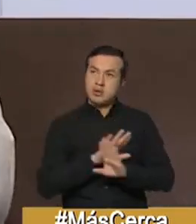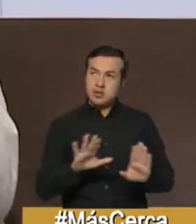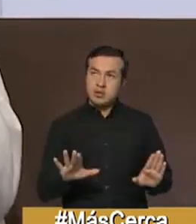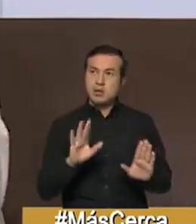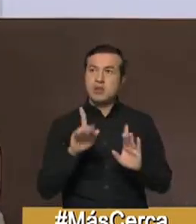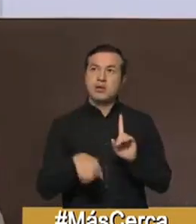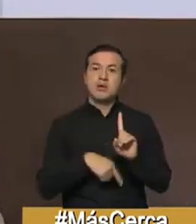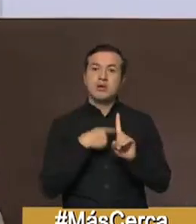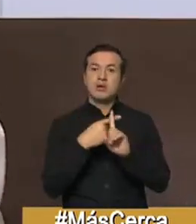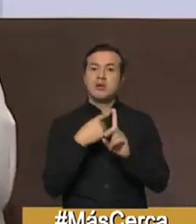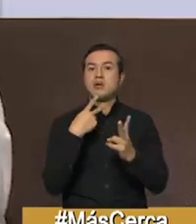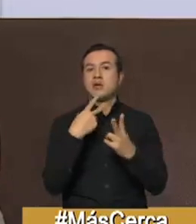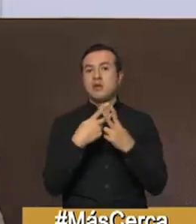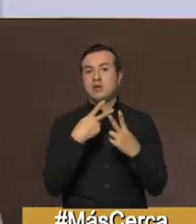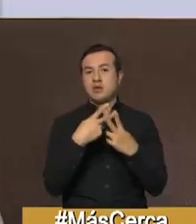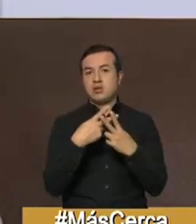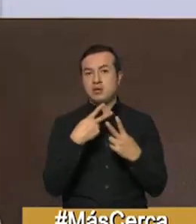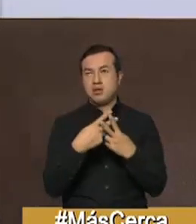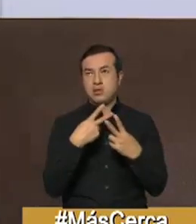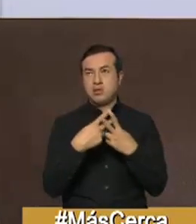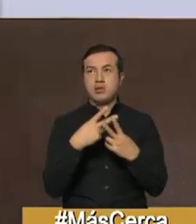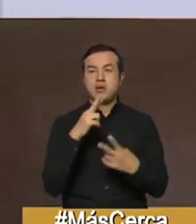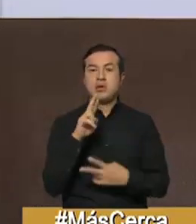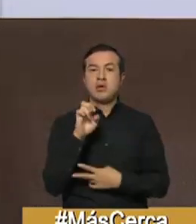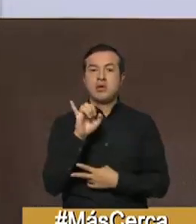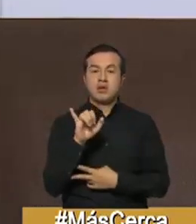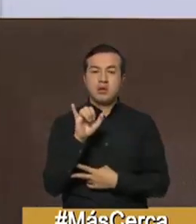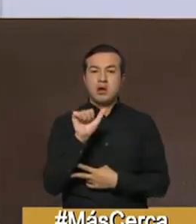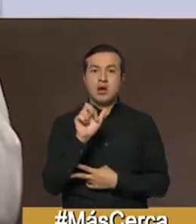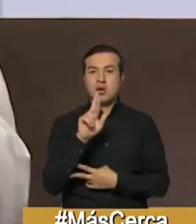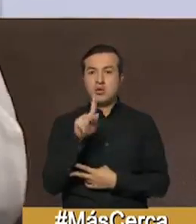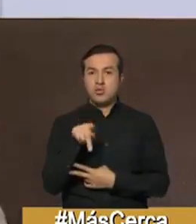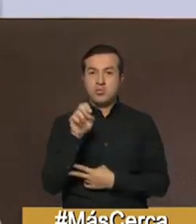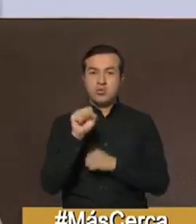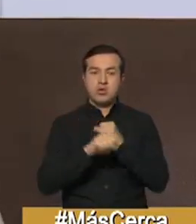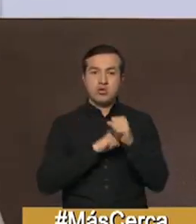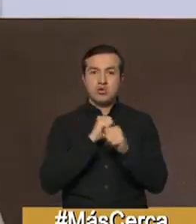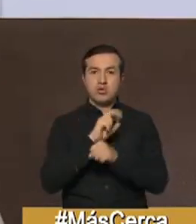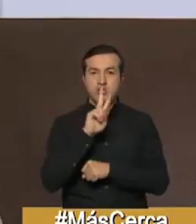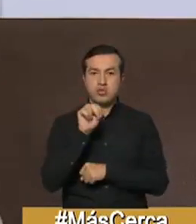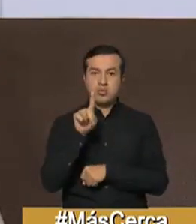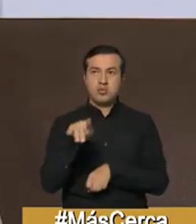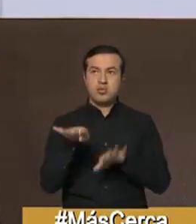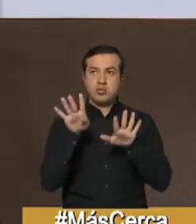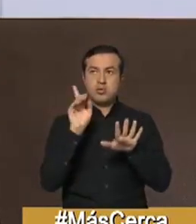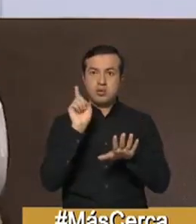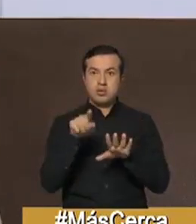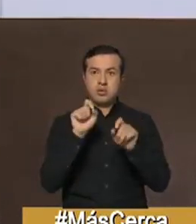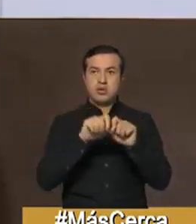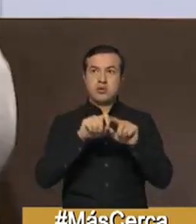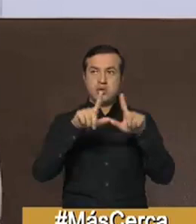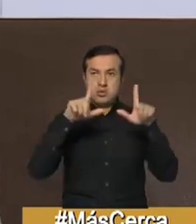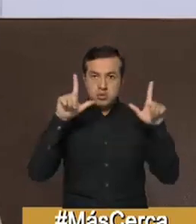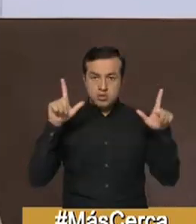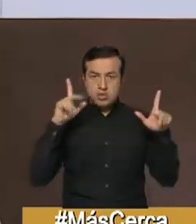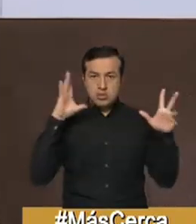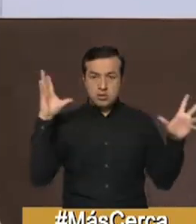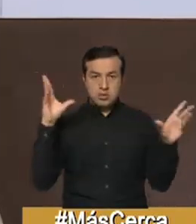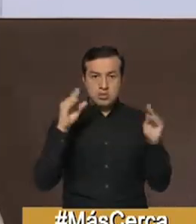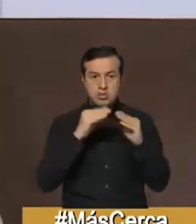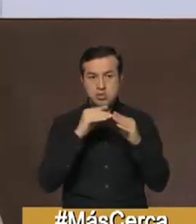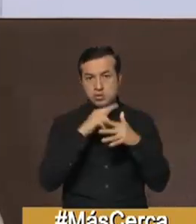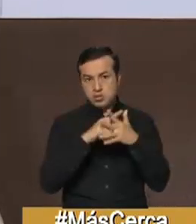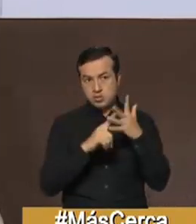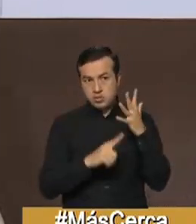pongan el hashtag Rearupo 2019. Eso es importante para poder encontrarles luego en todo el